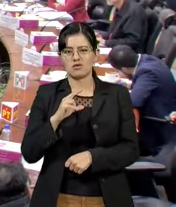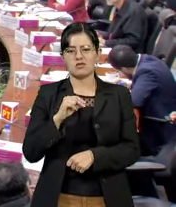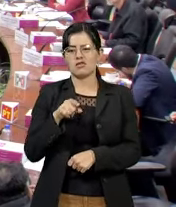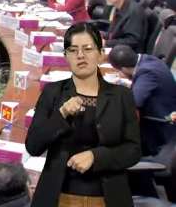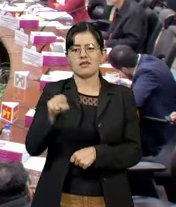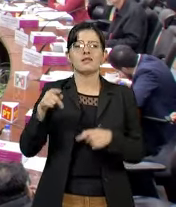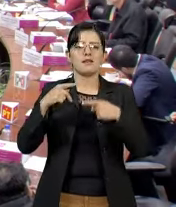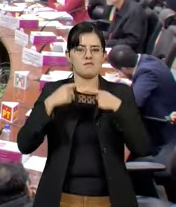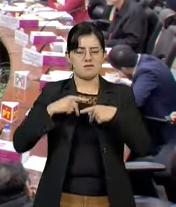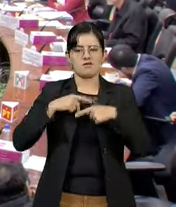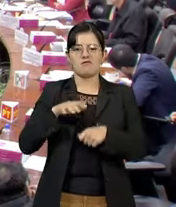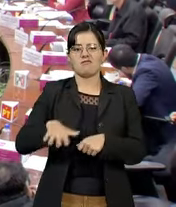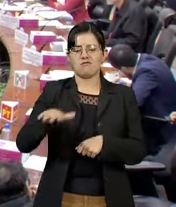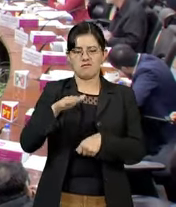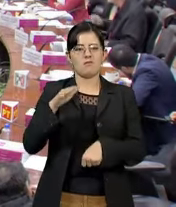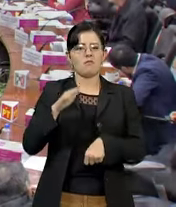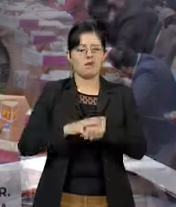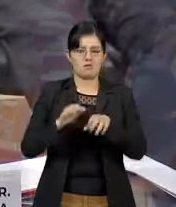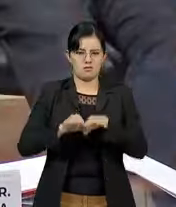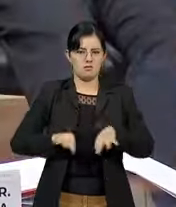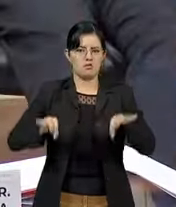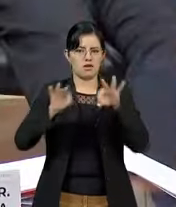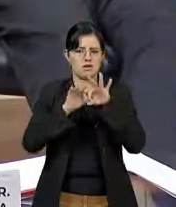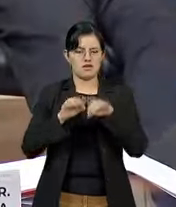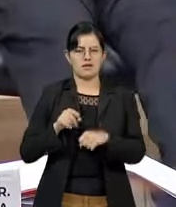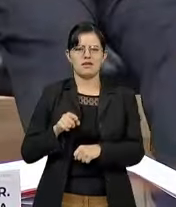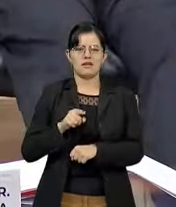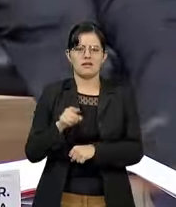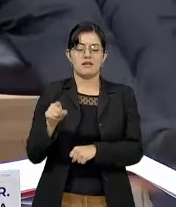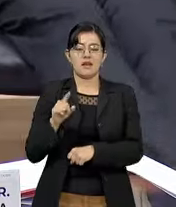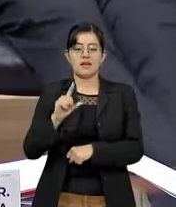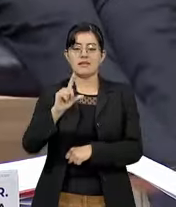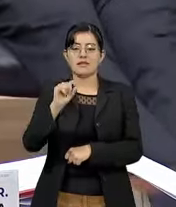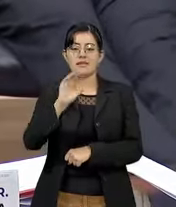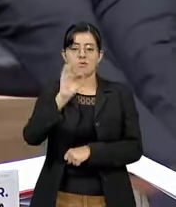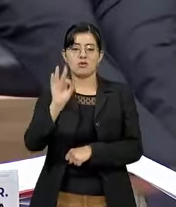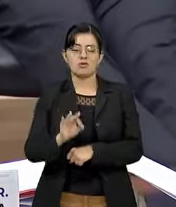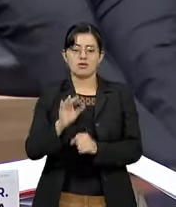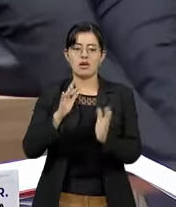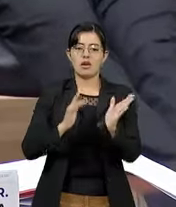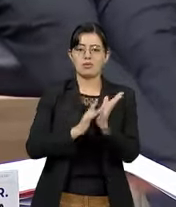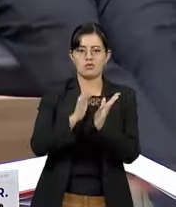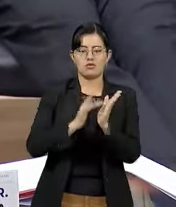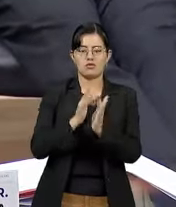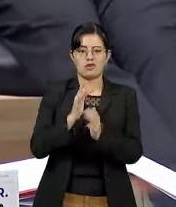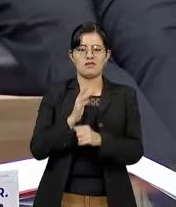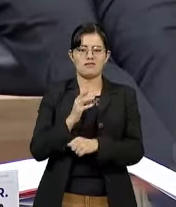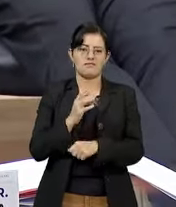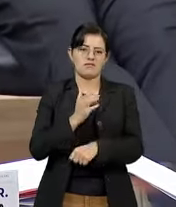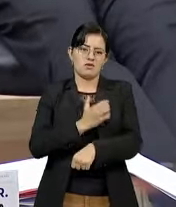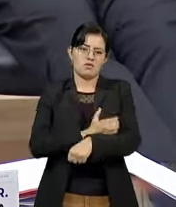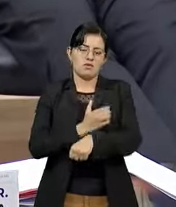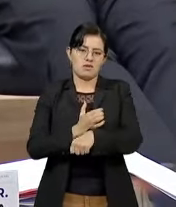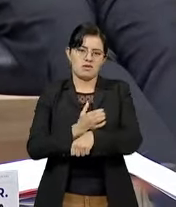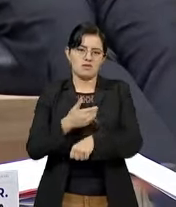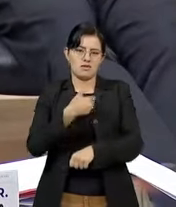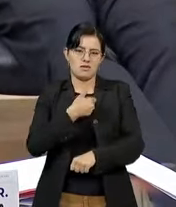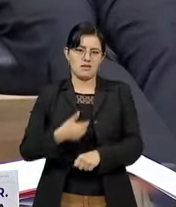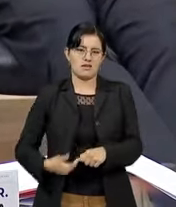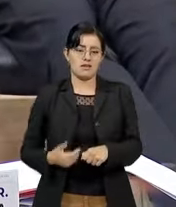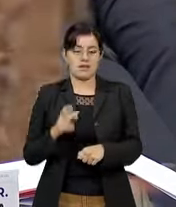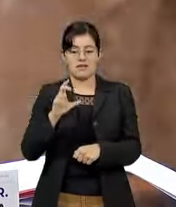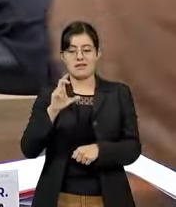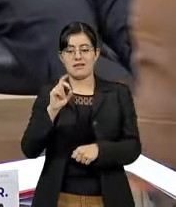pueblo de México politizado consciente que por 70 respalda al compañero presidente y por más de 30 puntos a Claudia